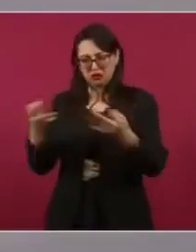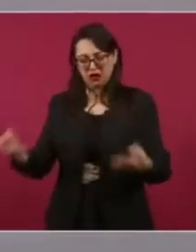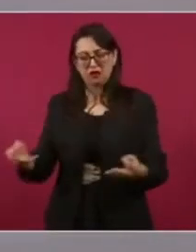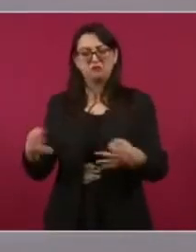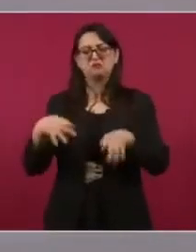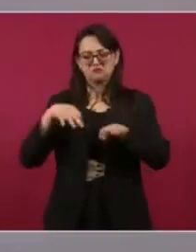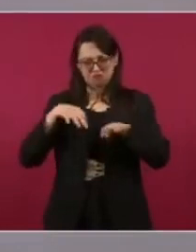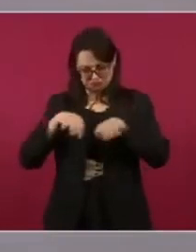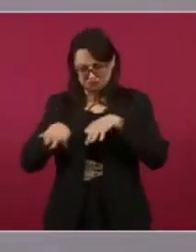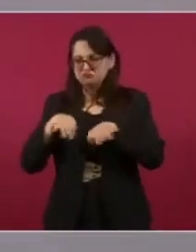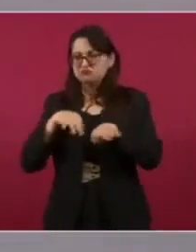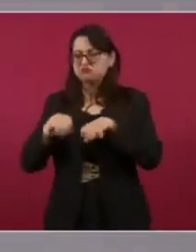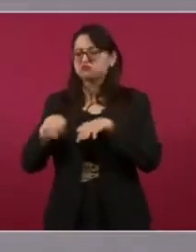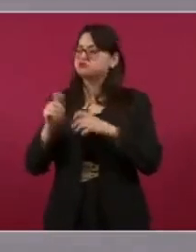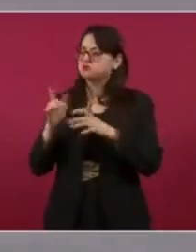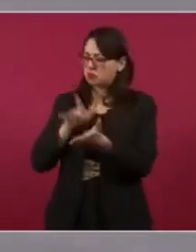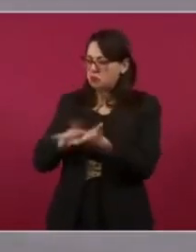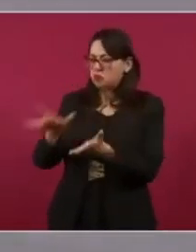Luego,